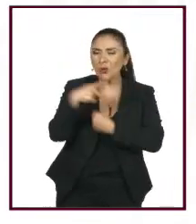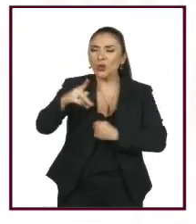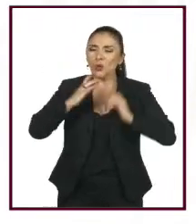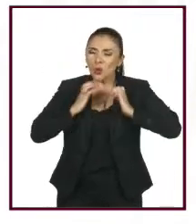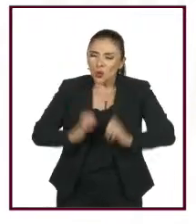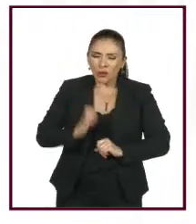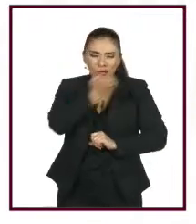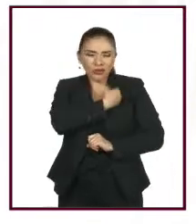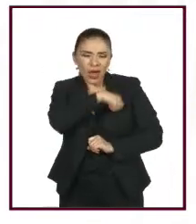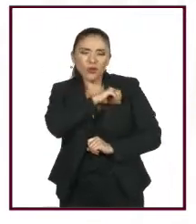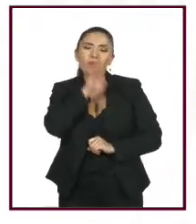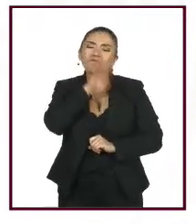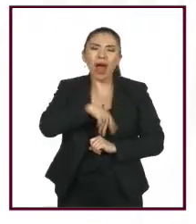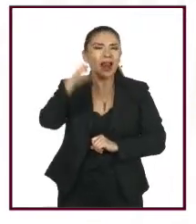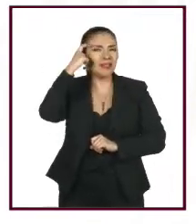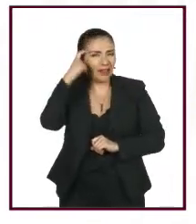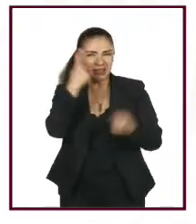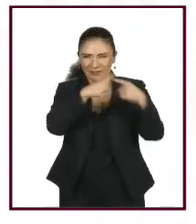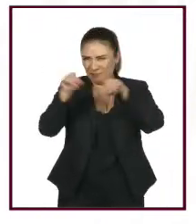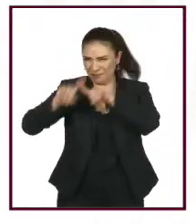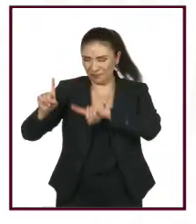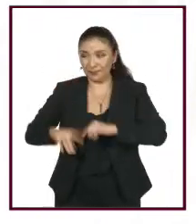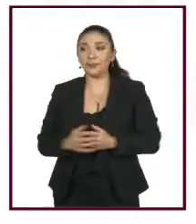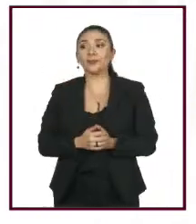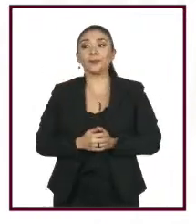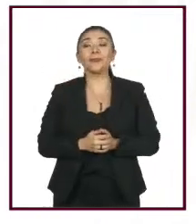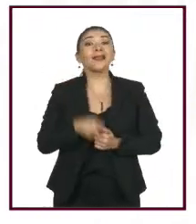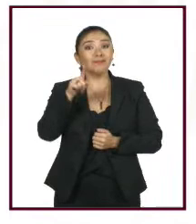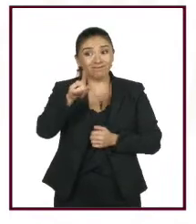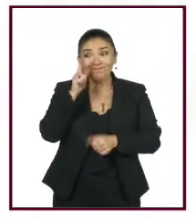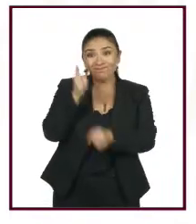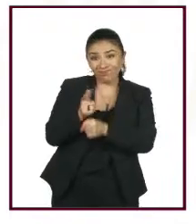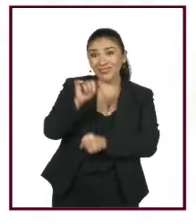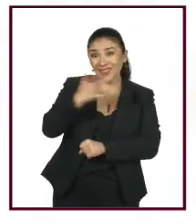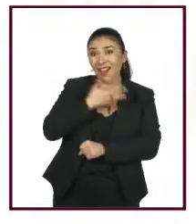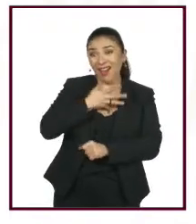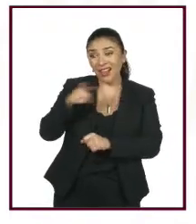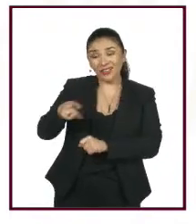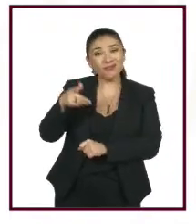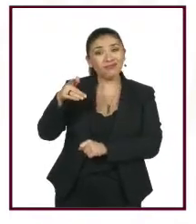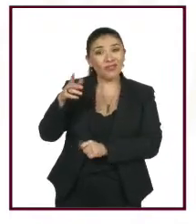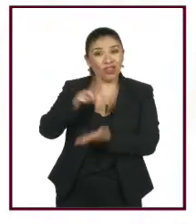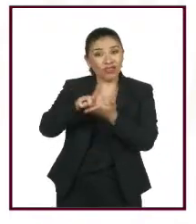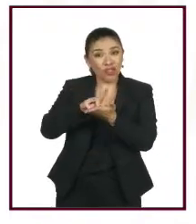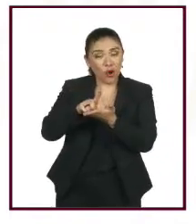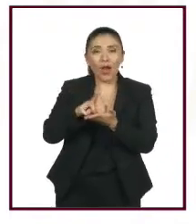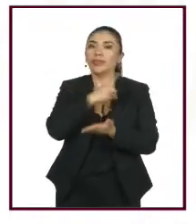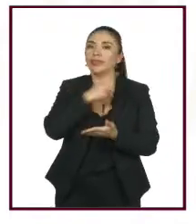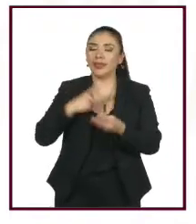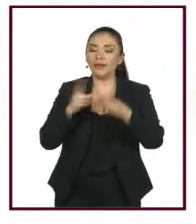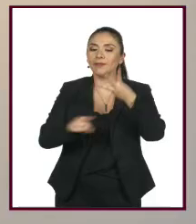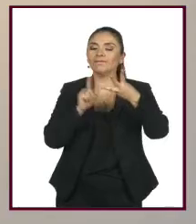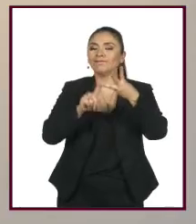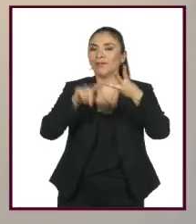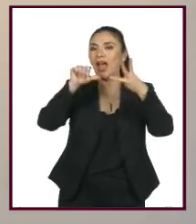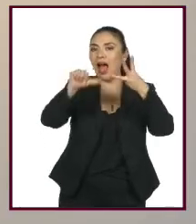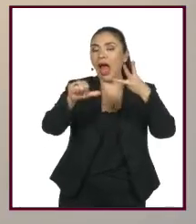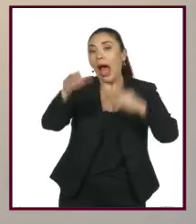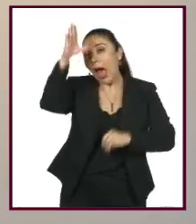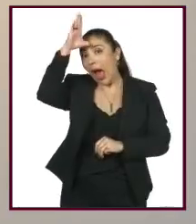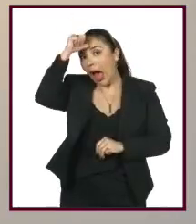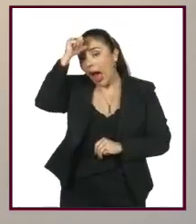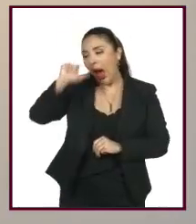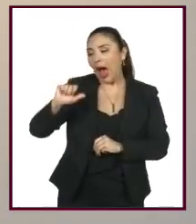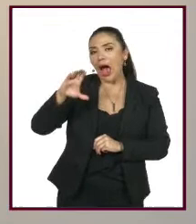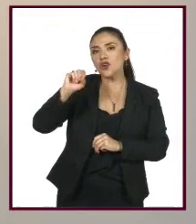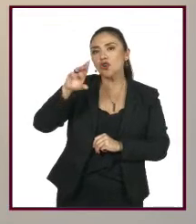física y la salud mental. También, ya si se identifica que hay un consumo de sustancia, acordar que bueno, se va